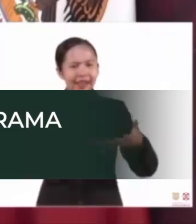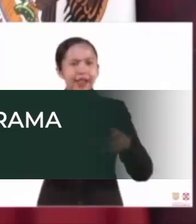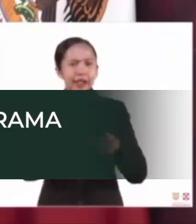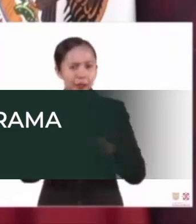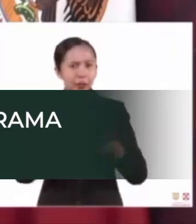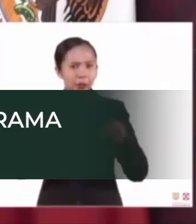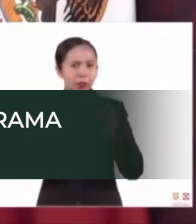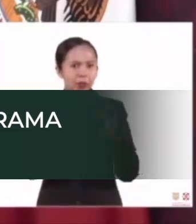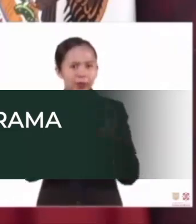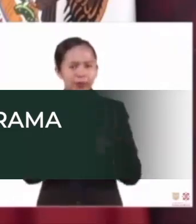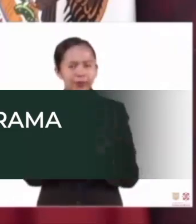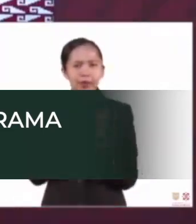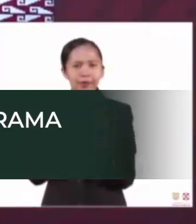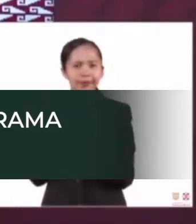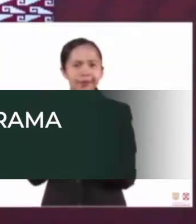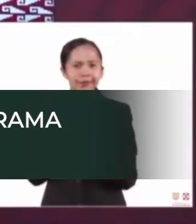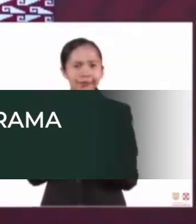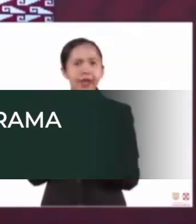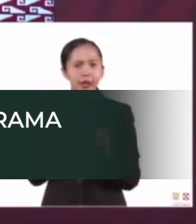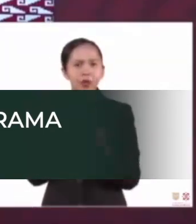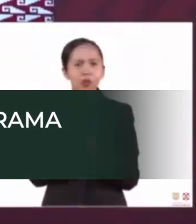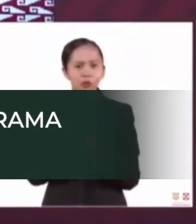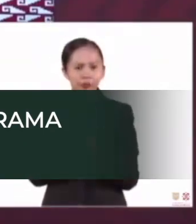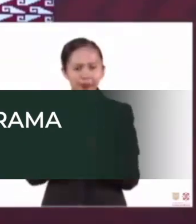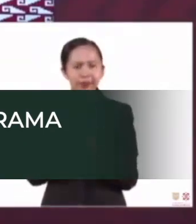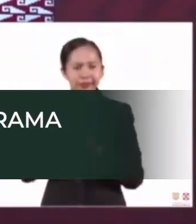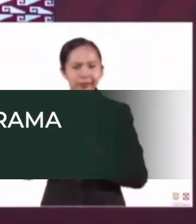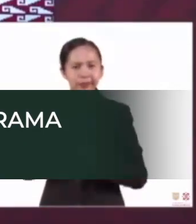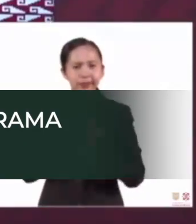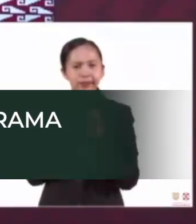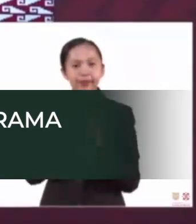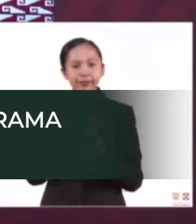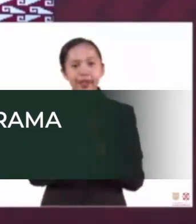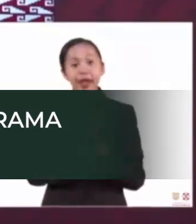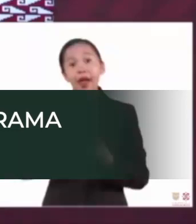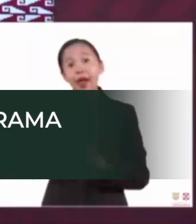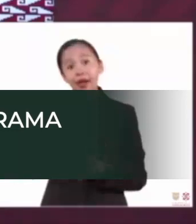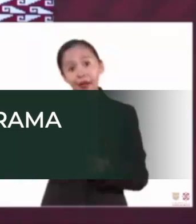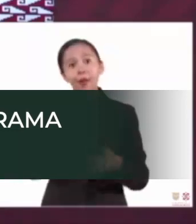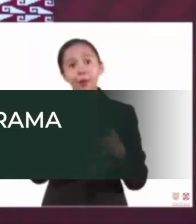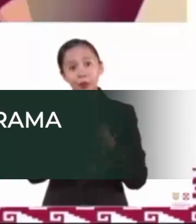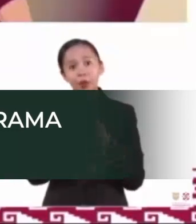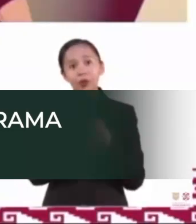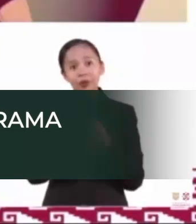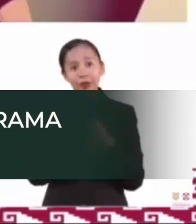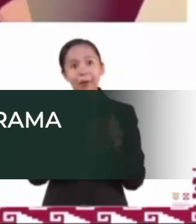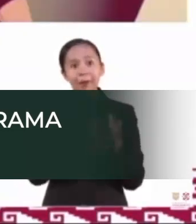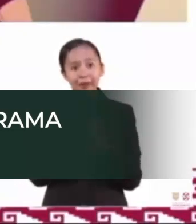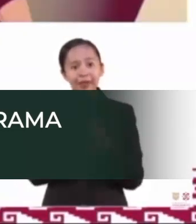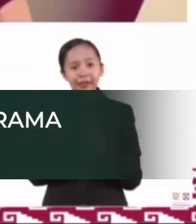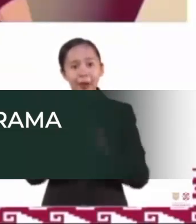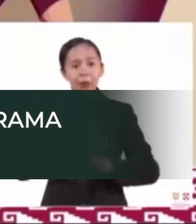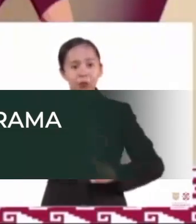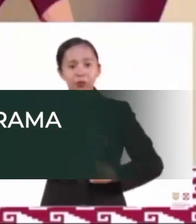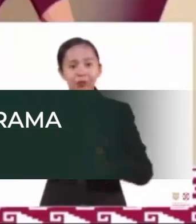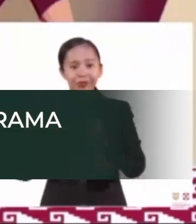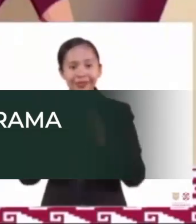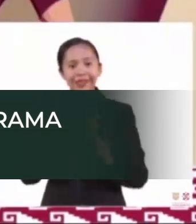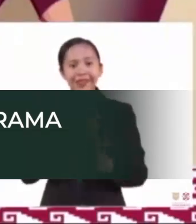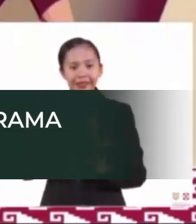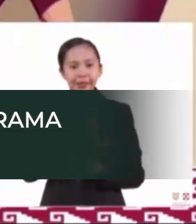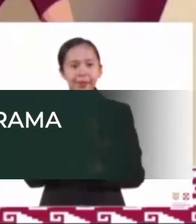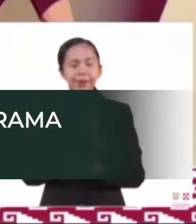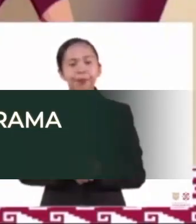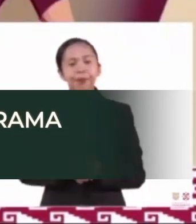38 servicios, mientras que el Instituto del Deporte anunció la clase masiva de box 2023, que será